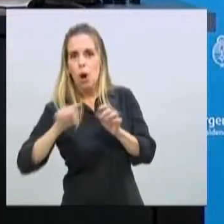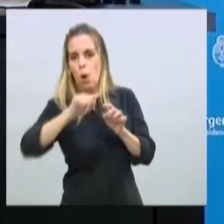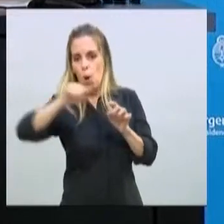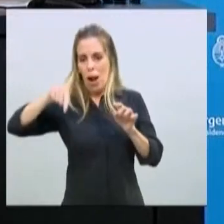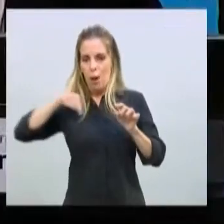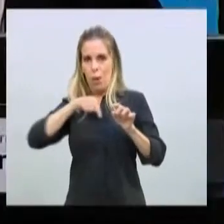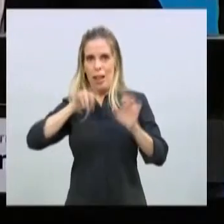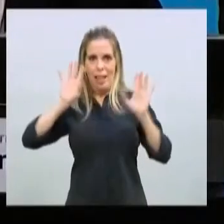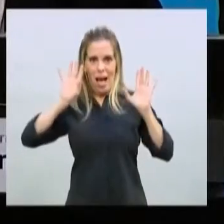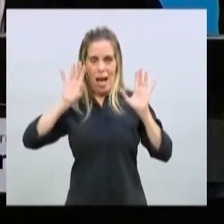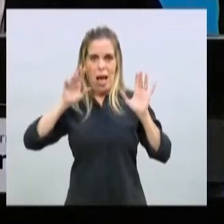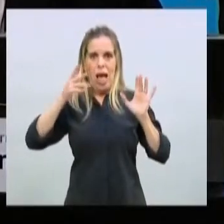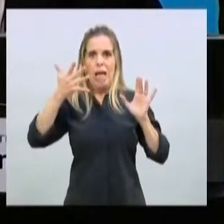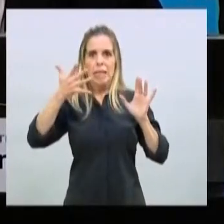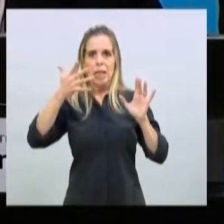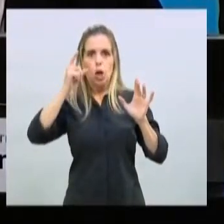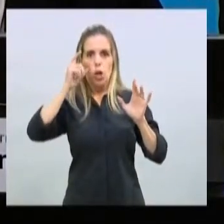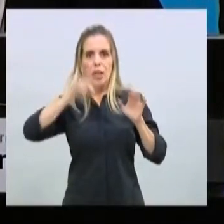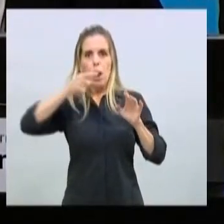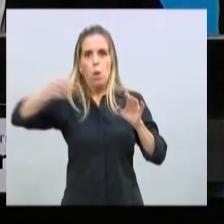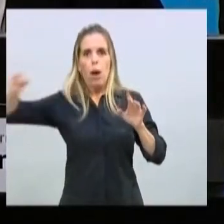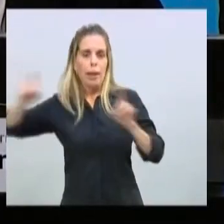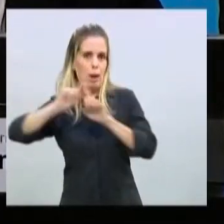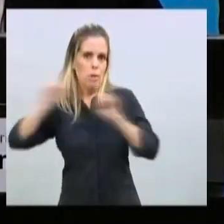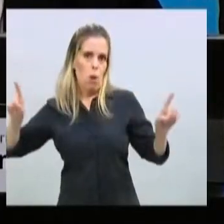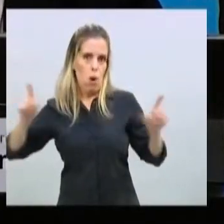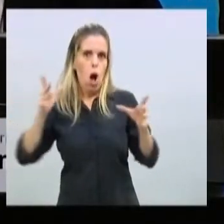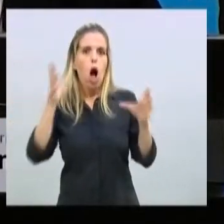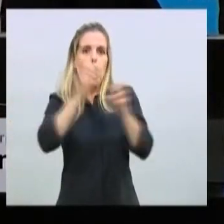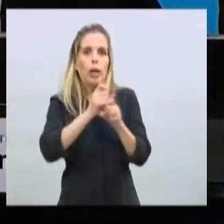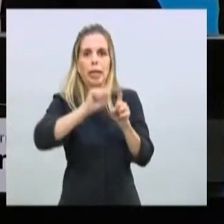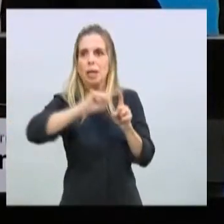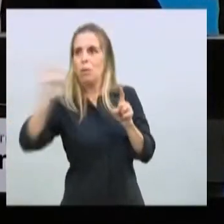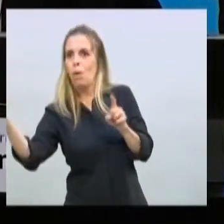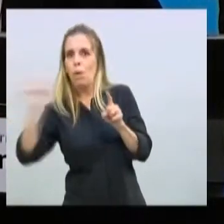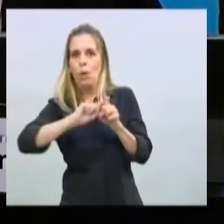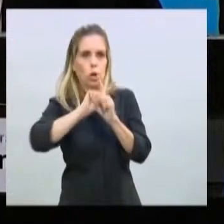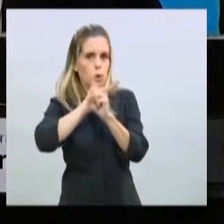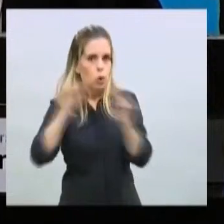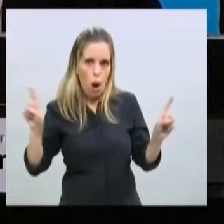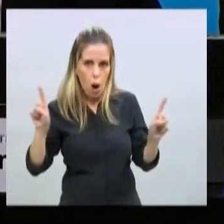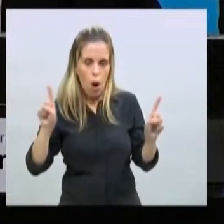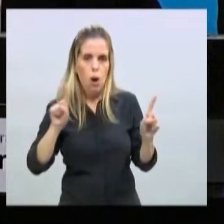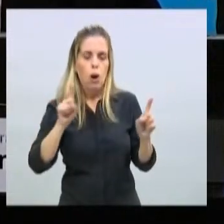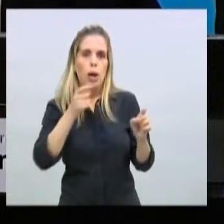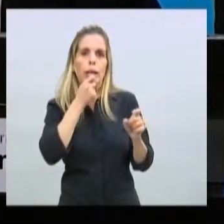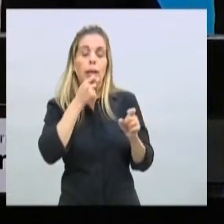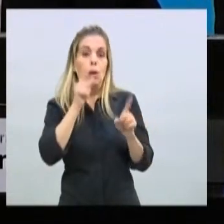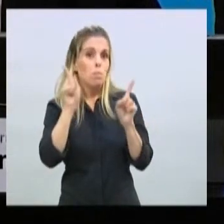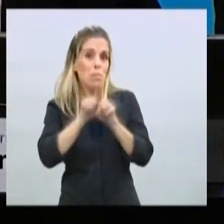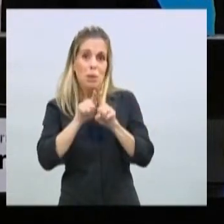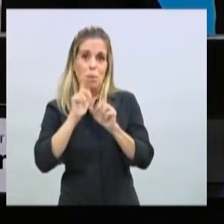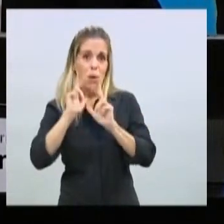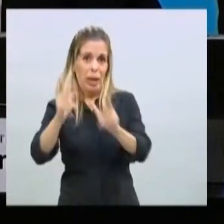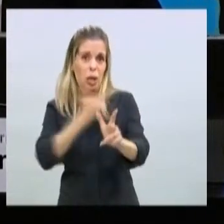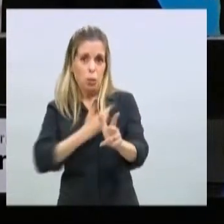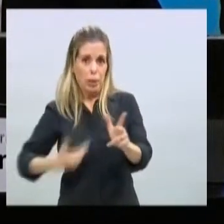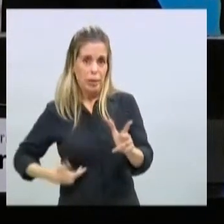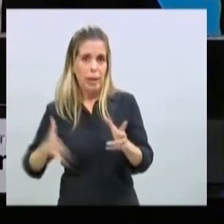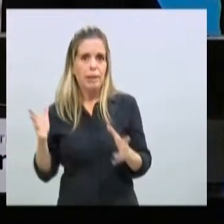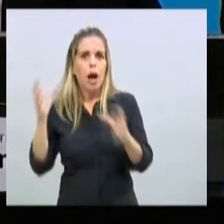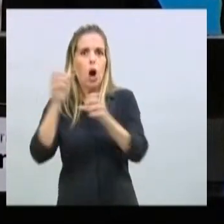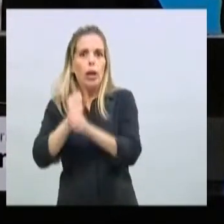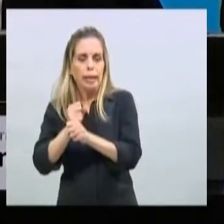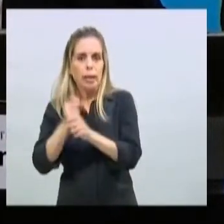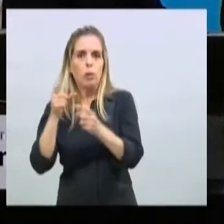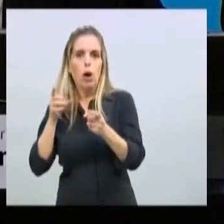se va a tomar ni un auto ni un transporte público para ir del otro lado de la ciudad a comprar nada. En el caso del transporte público se viene cumpliendo, veía junto a